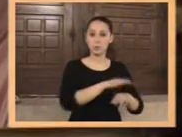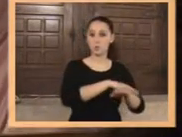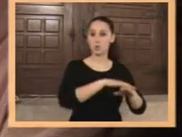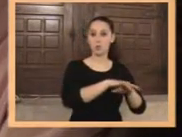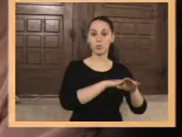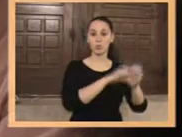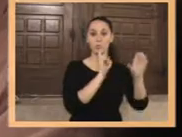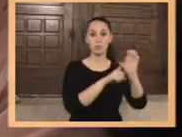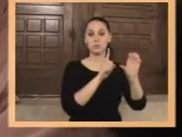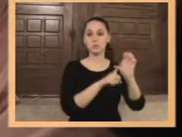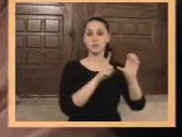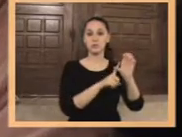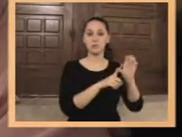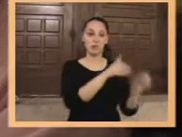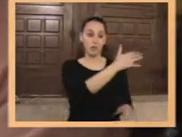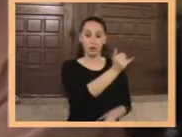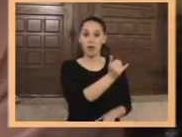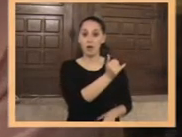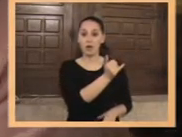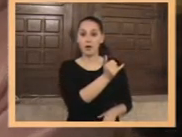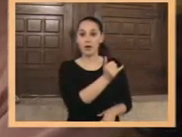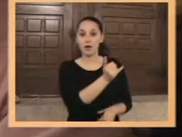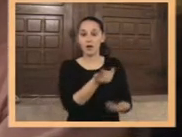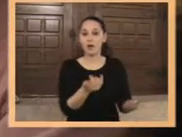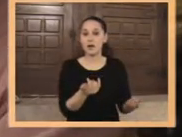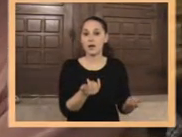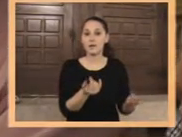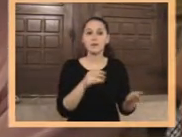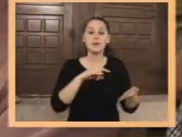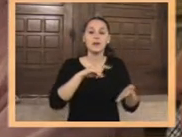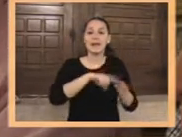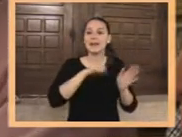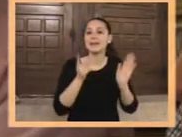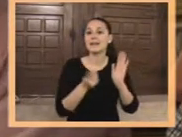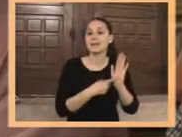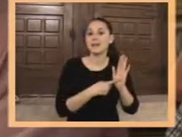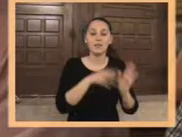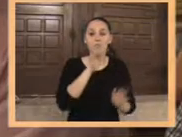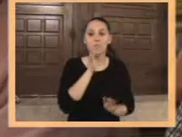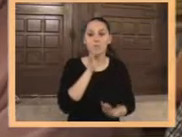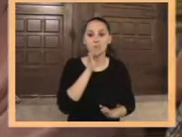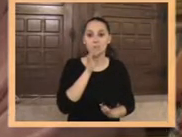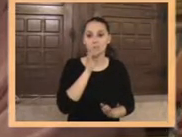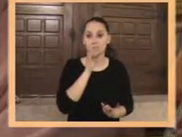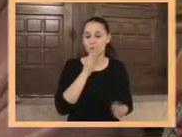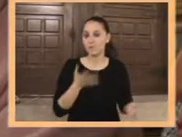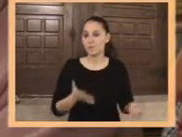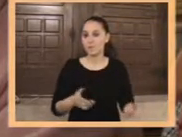Popular, el Partido Socialista, por Ciudadanos y por Podemos en la Asamblea de Extremadura, y precisamente se está intentando llegar a un acuerdo